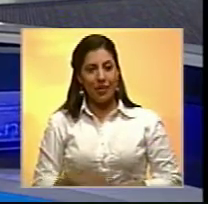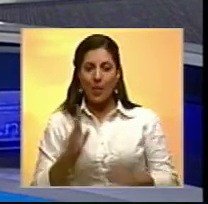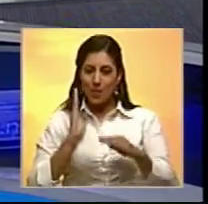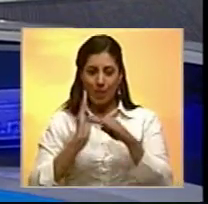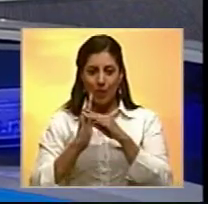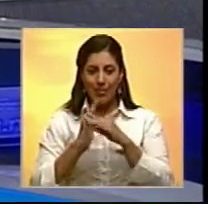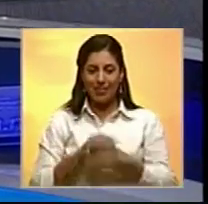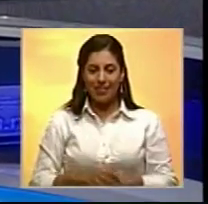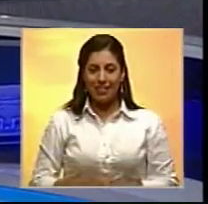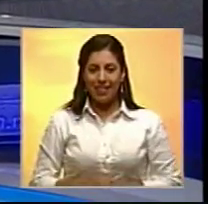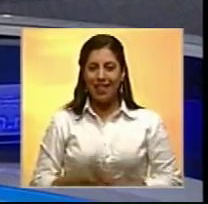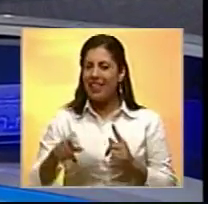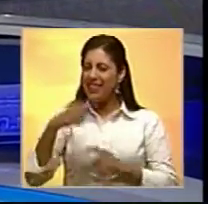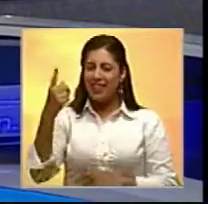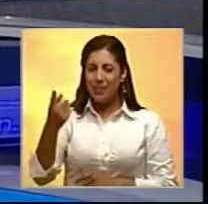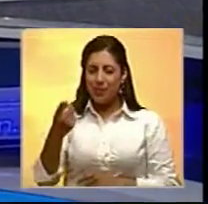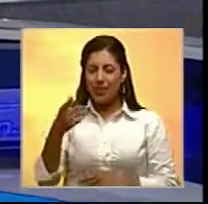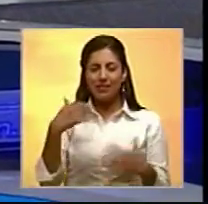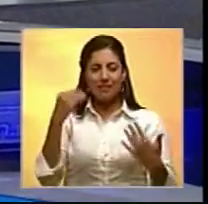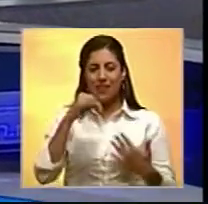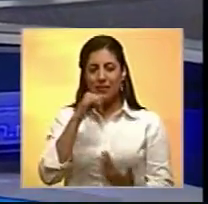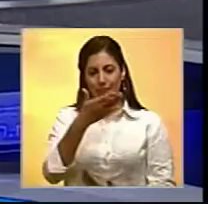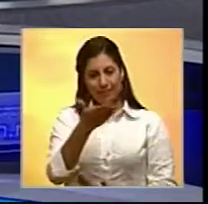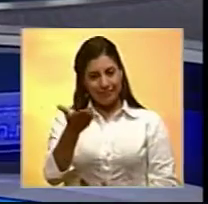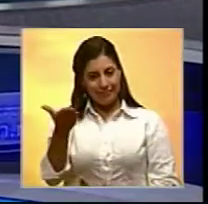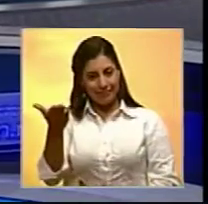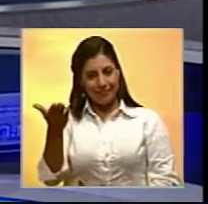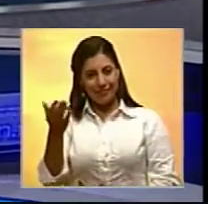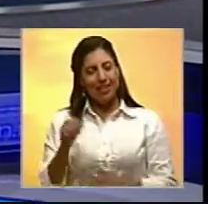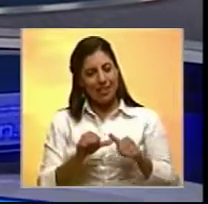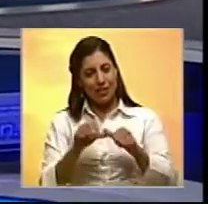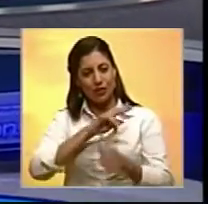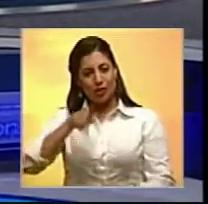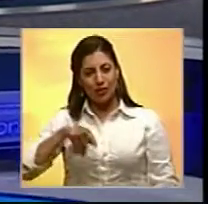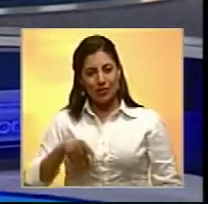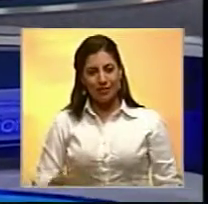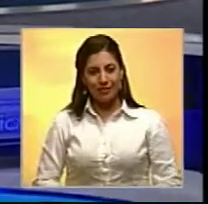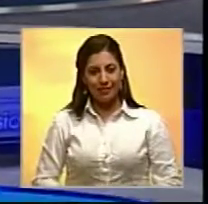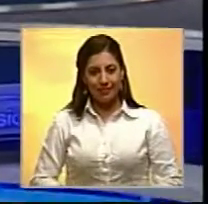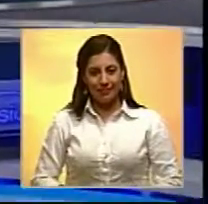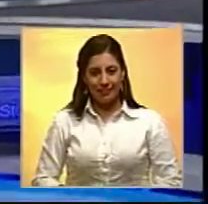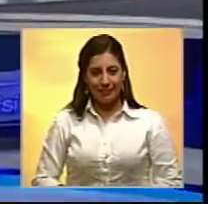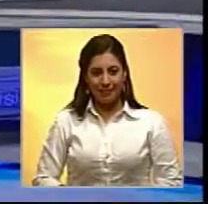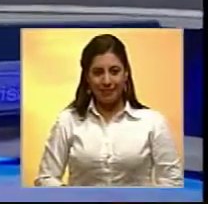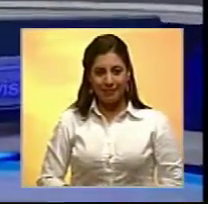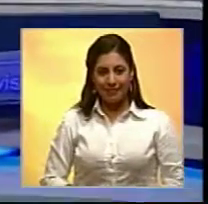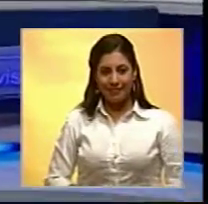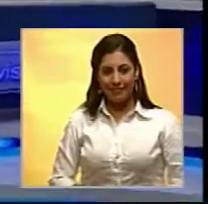Momento de otra pausa. Al regreso tenemos más información para ustedes. Quédense con nosotros.